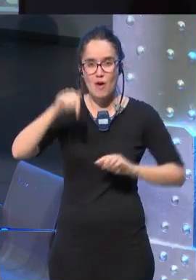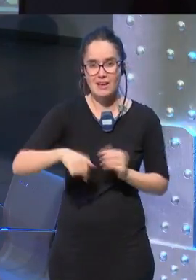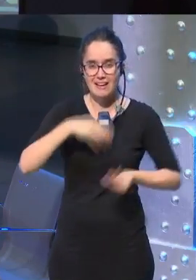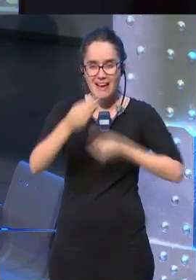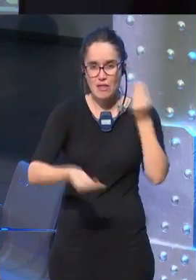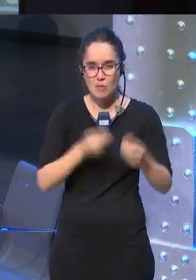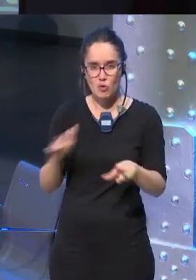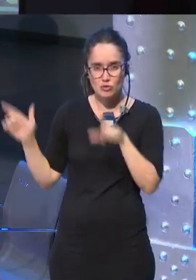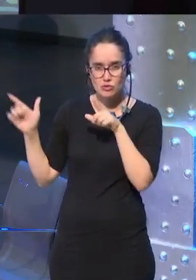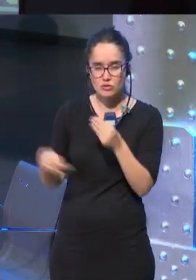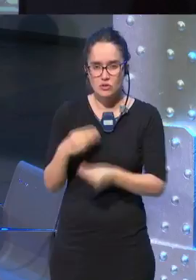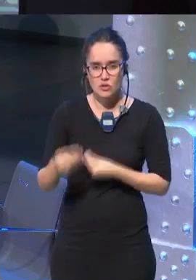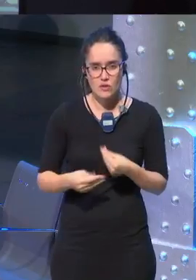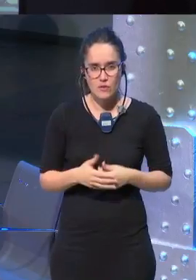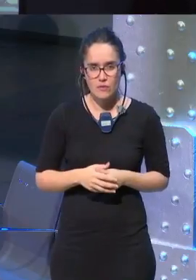hacemos